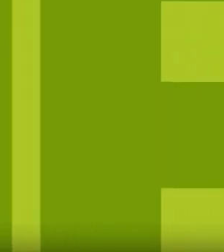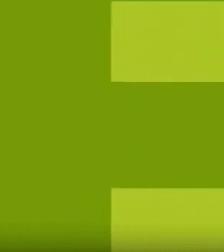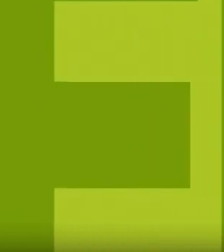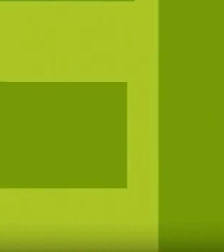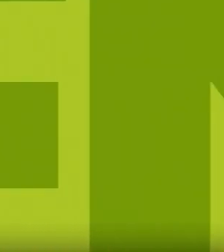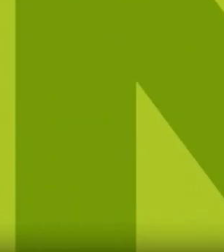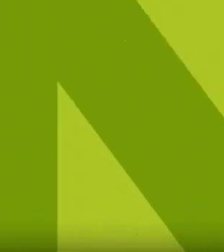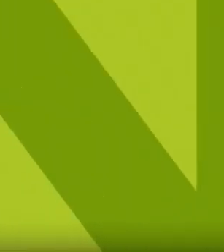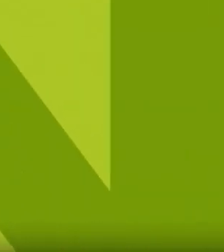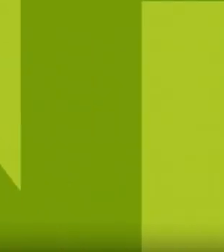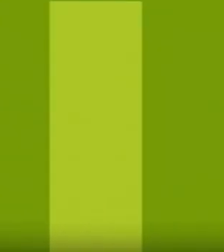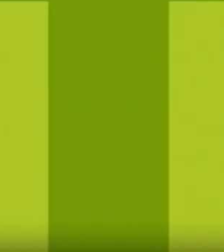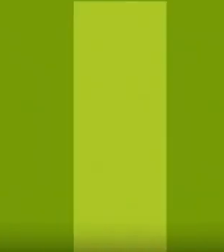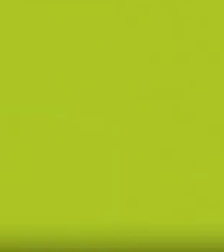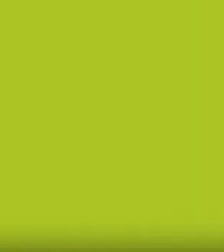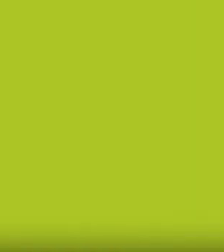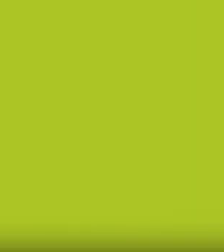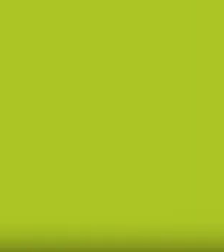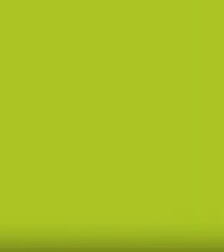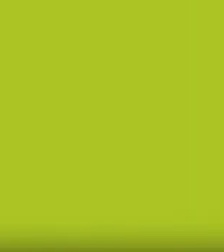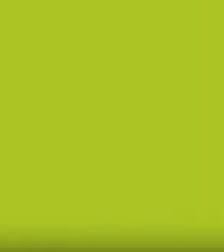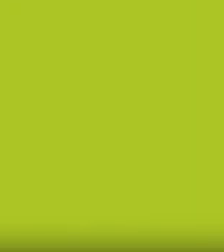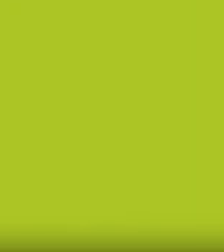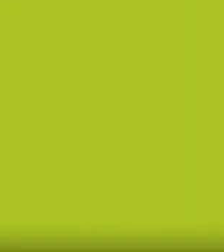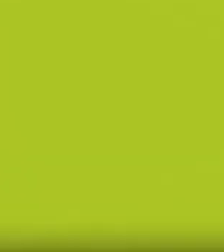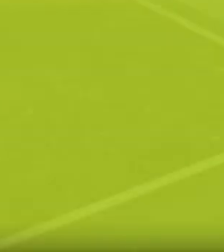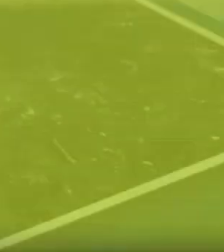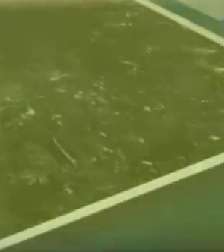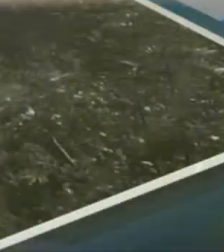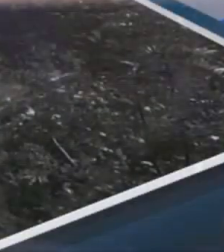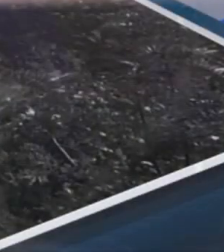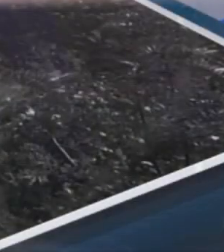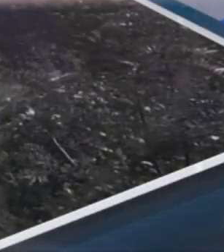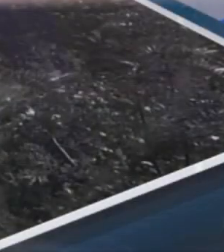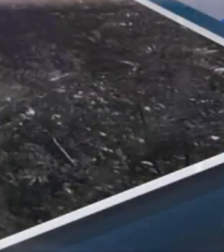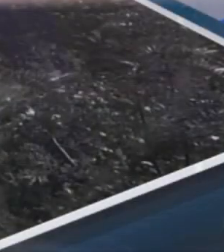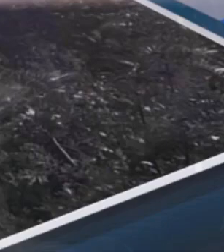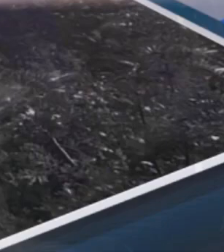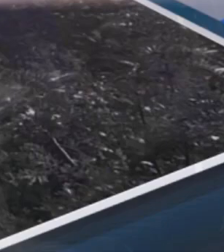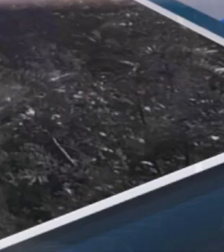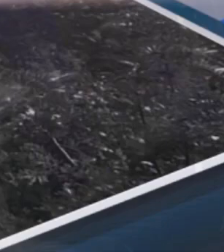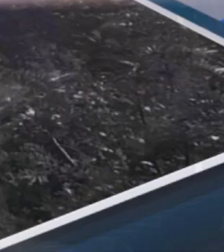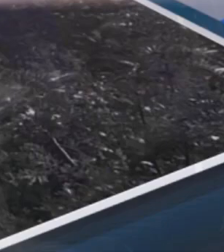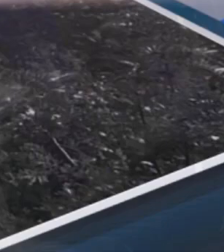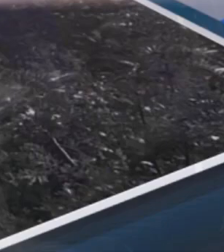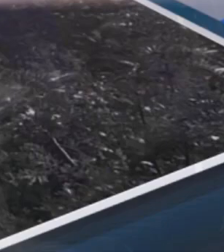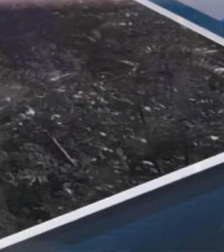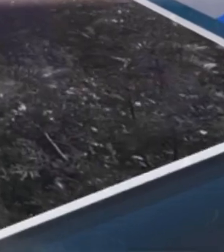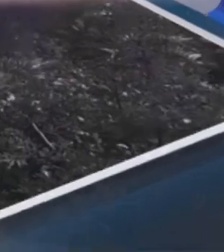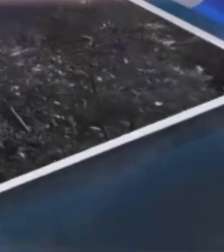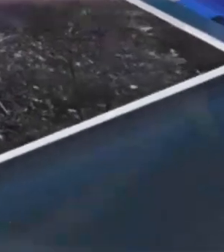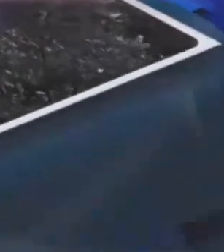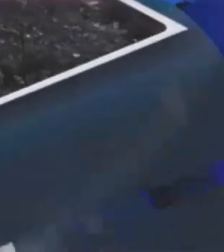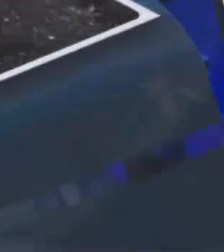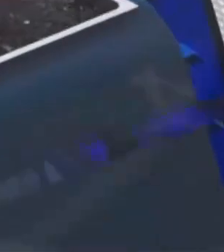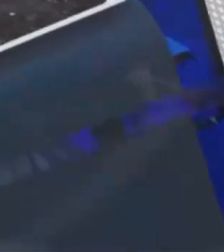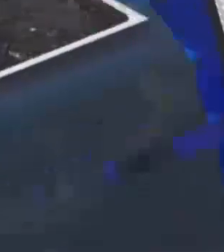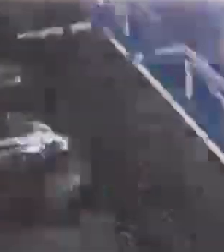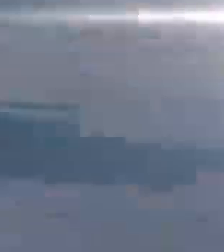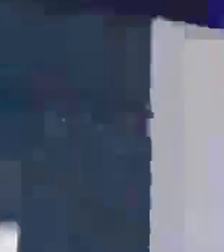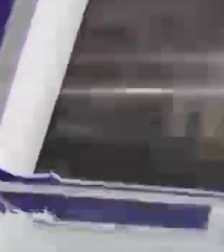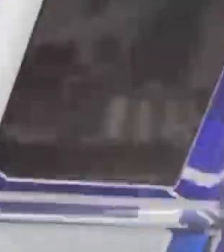viendo Oriente Noticias.